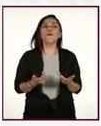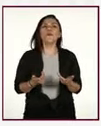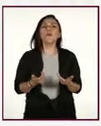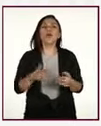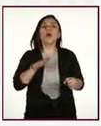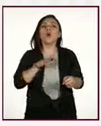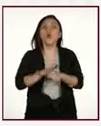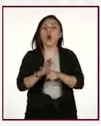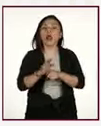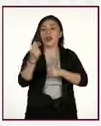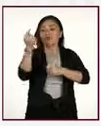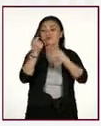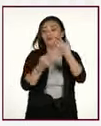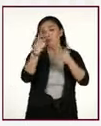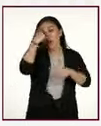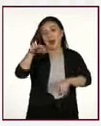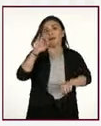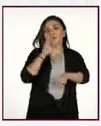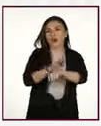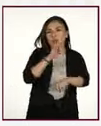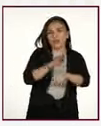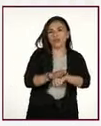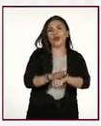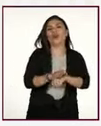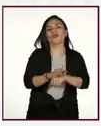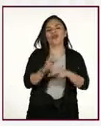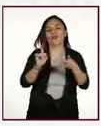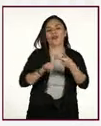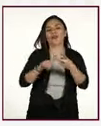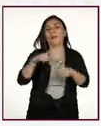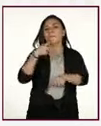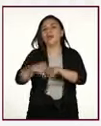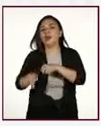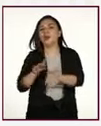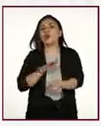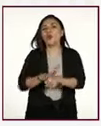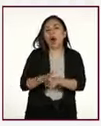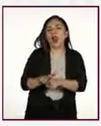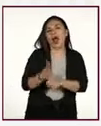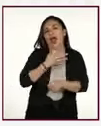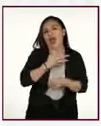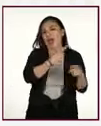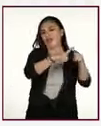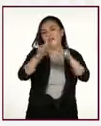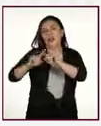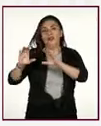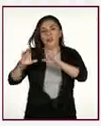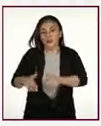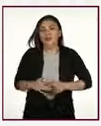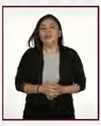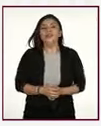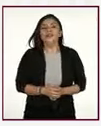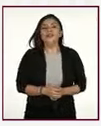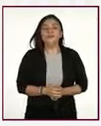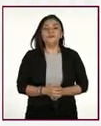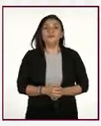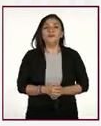los factores de protección, de los factores de riesgo que pueden tener en las diferentes comunidades, ¿no? Entonces,